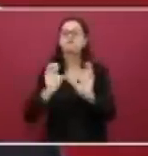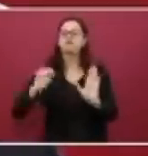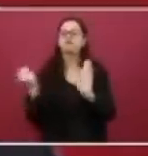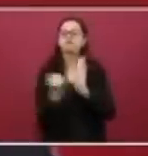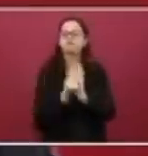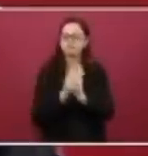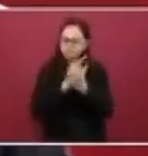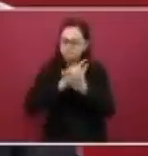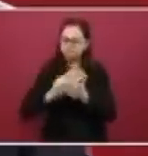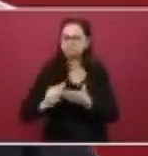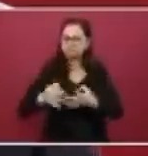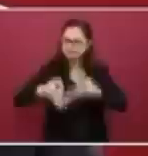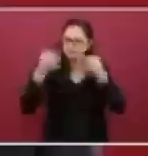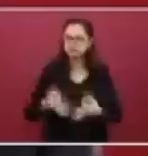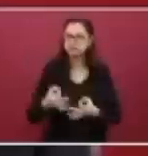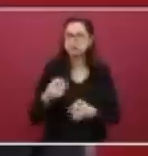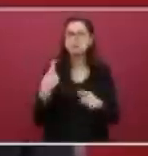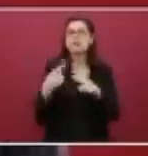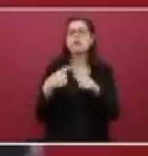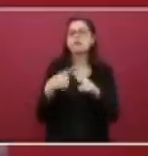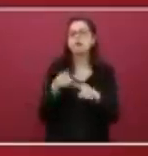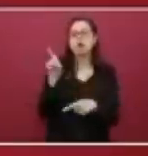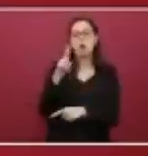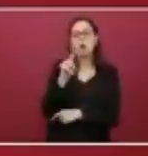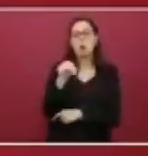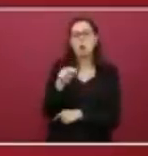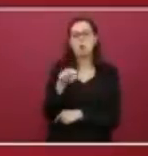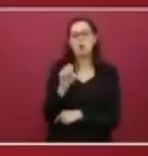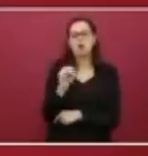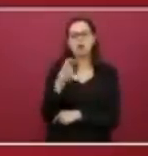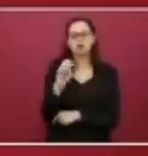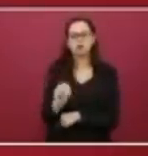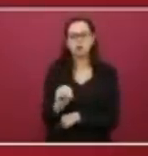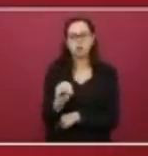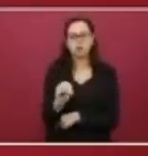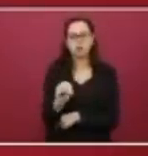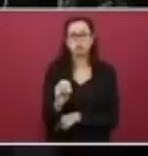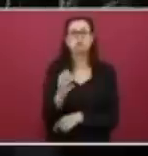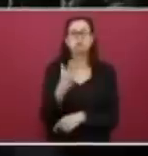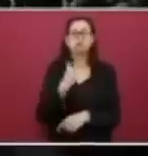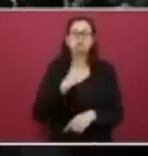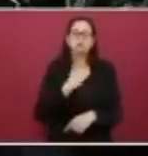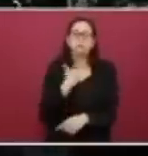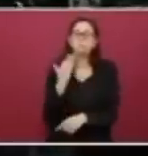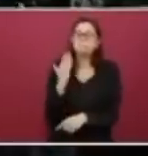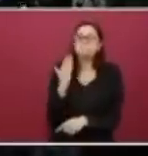esto se lo pedí de manera especial a quien consideró